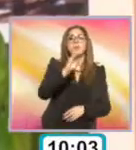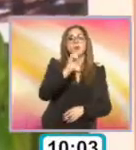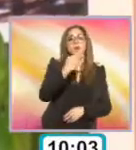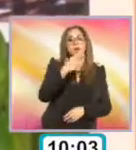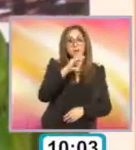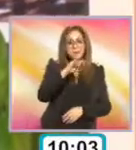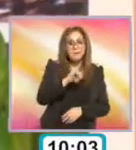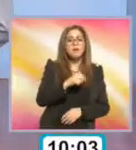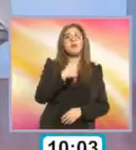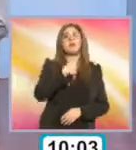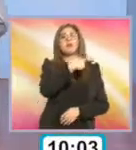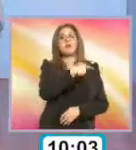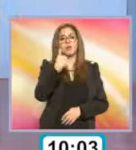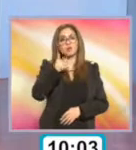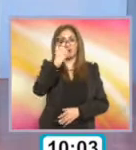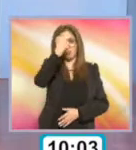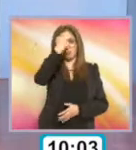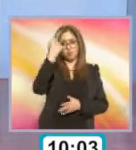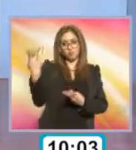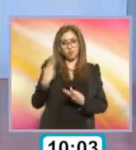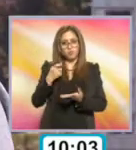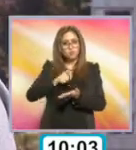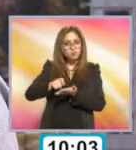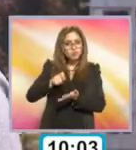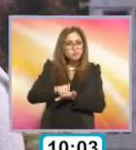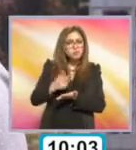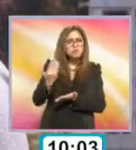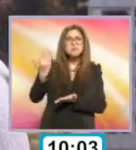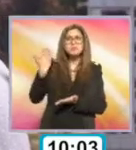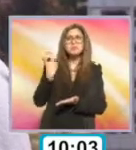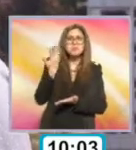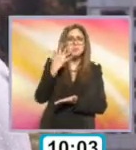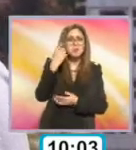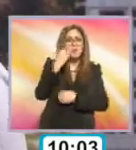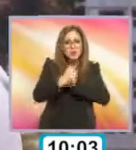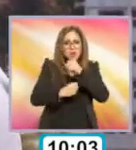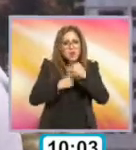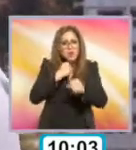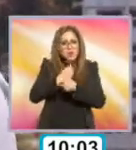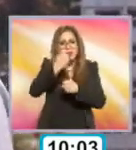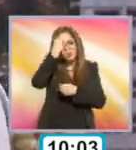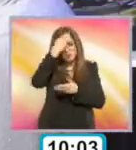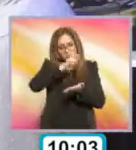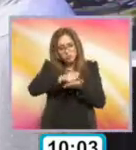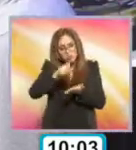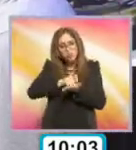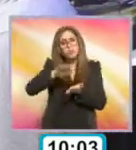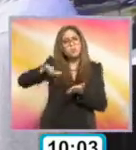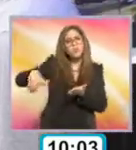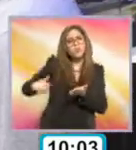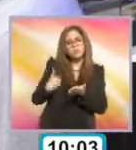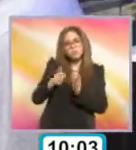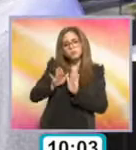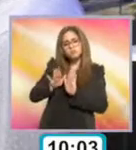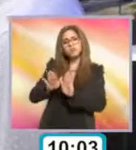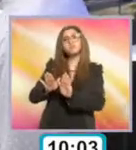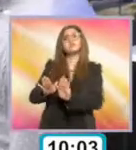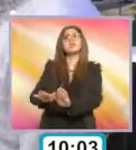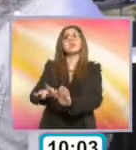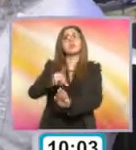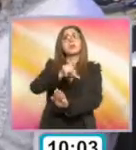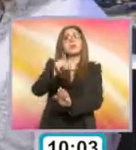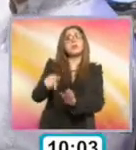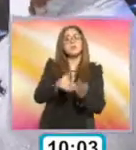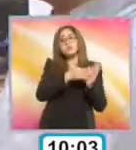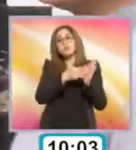propia autoría. Que por cierto lo compusiste hace... Hace muchos años lo compuse, lo Muchos guardé ahí años. en un cajón hasta ¿Cuántos que... años pasaron? 14 años tiene